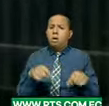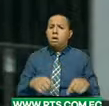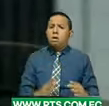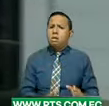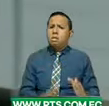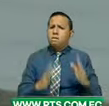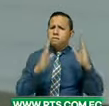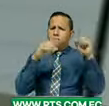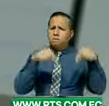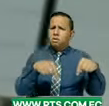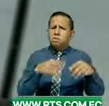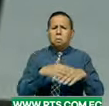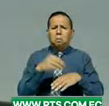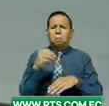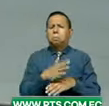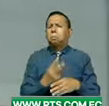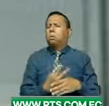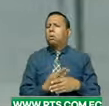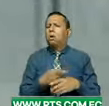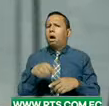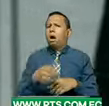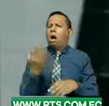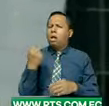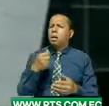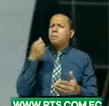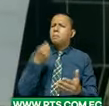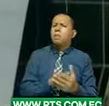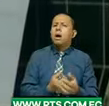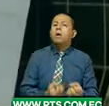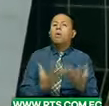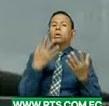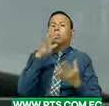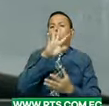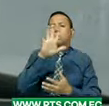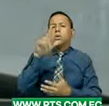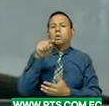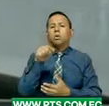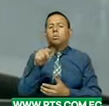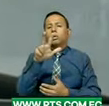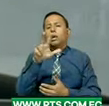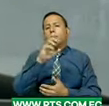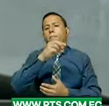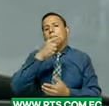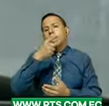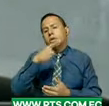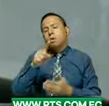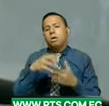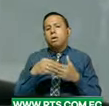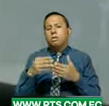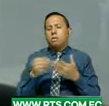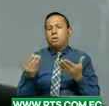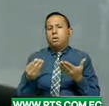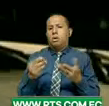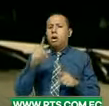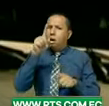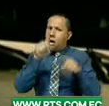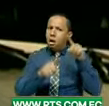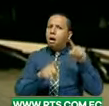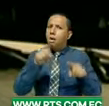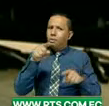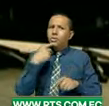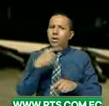abandonado. Le costó al país 43.5 millones de dólares y también hay iniciativas privadas que buscan ocupar